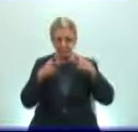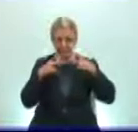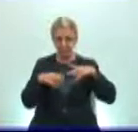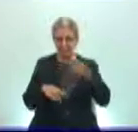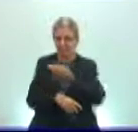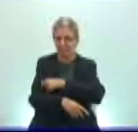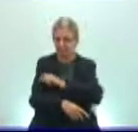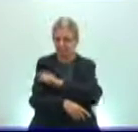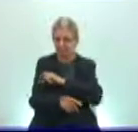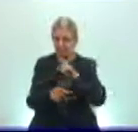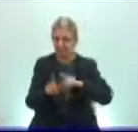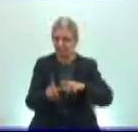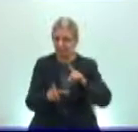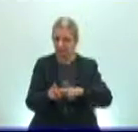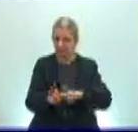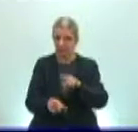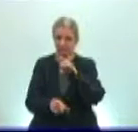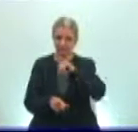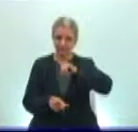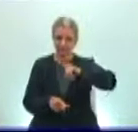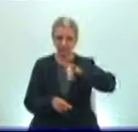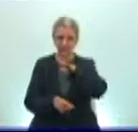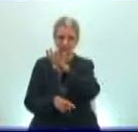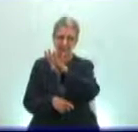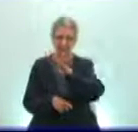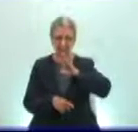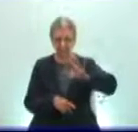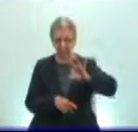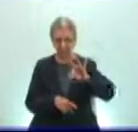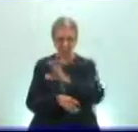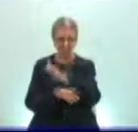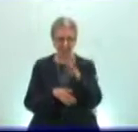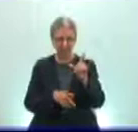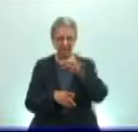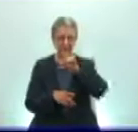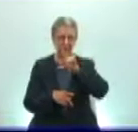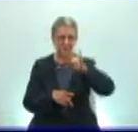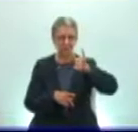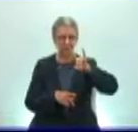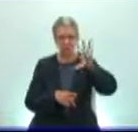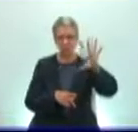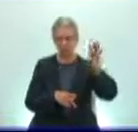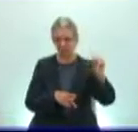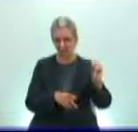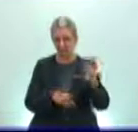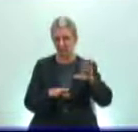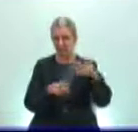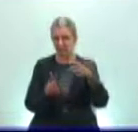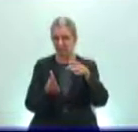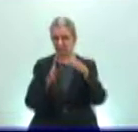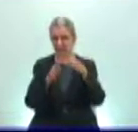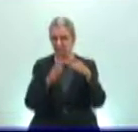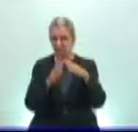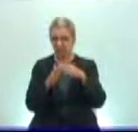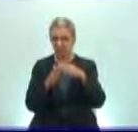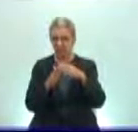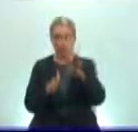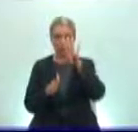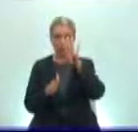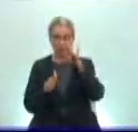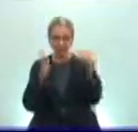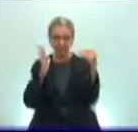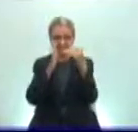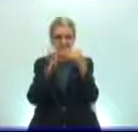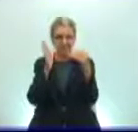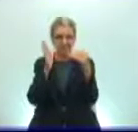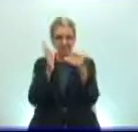entre 1948 a 1950 se construyeron en las ciudades 4 millones de departamentos y en